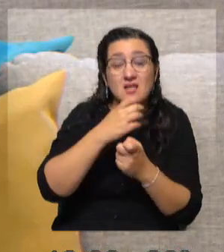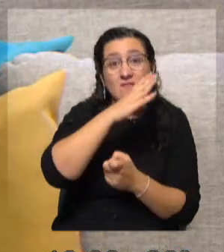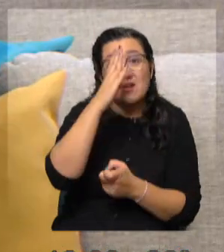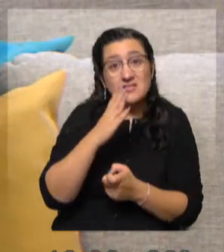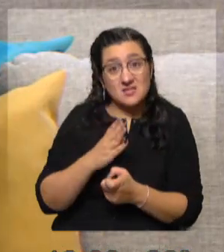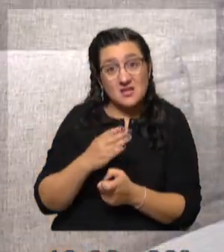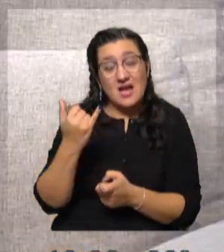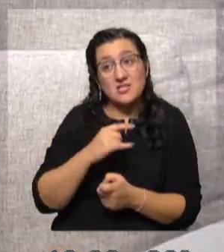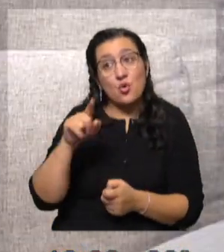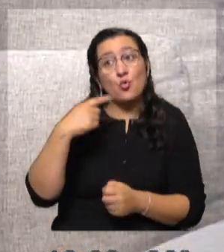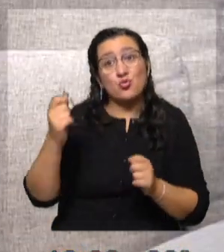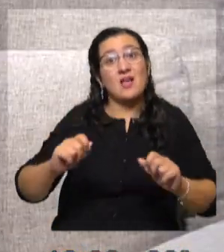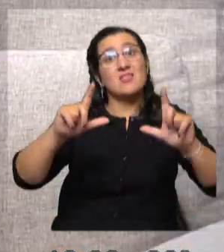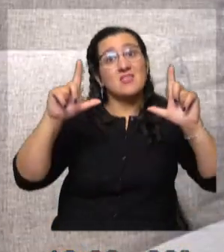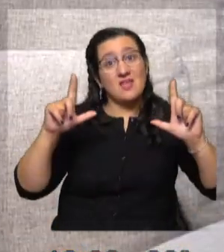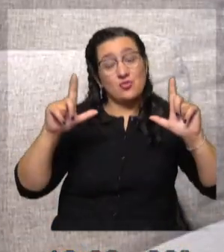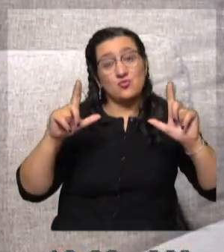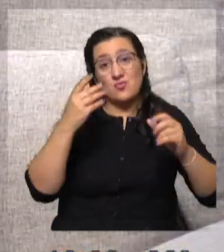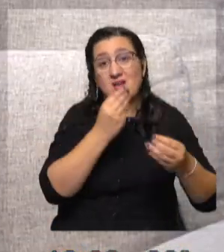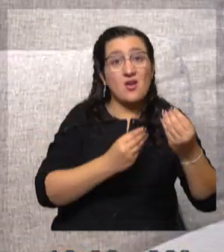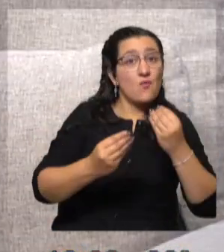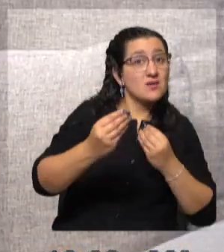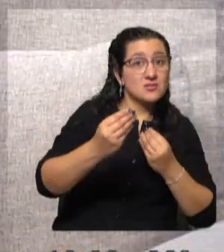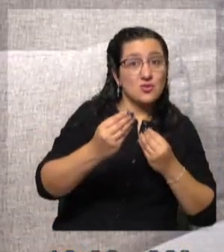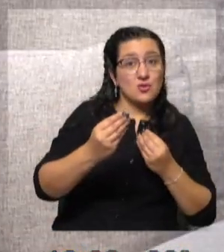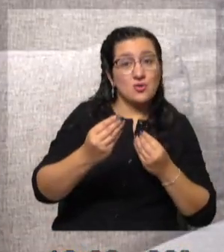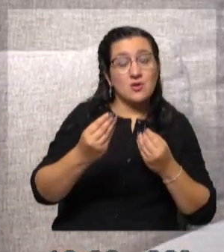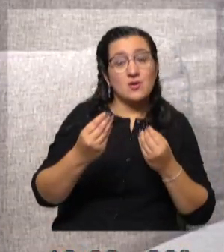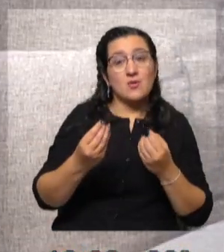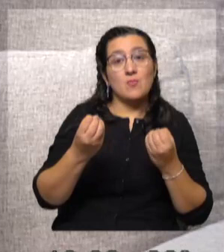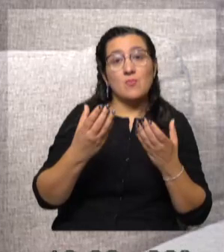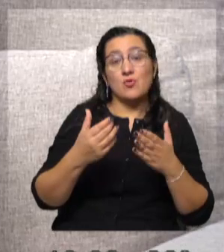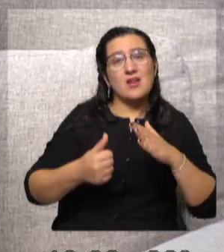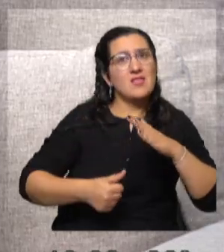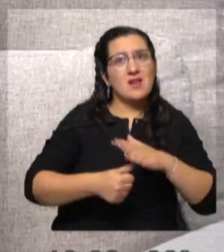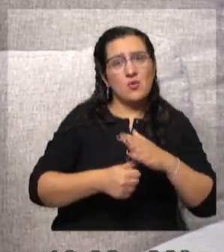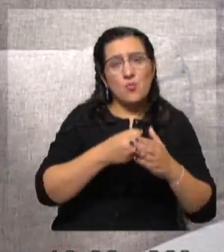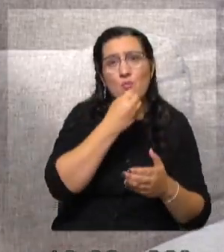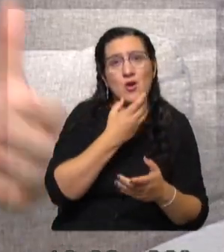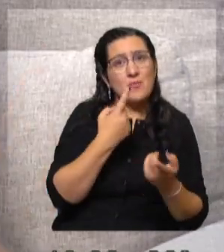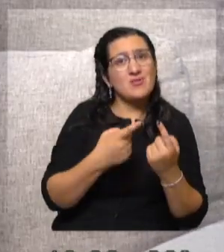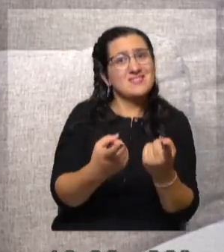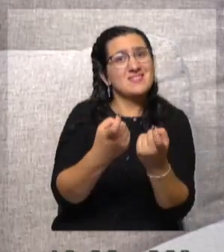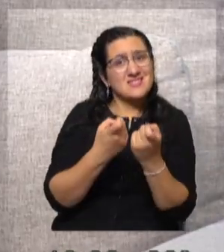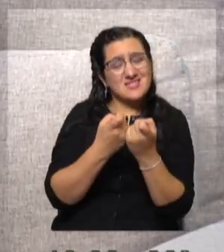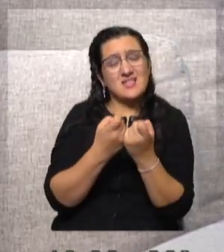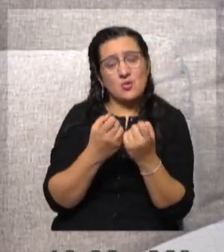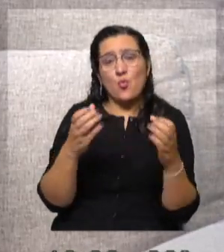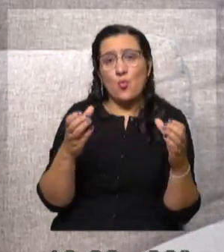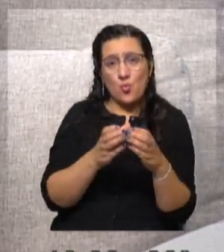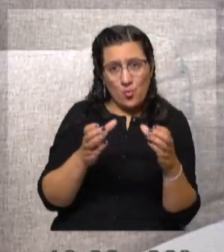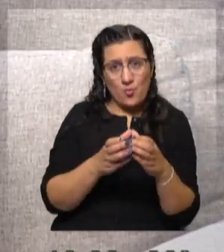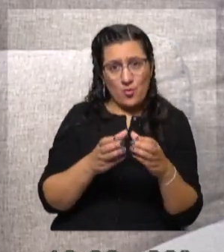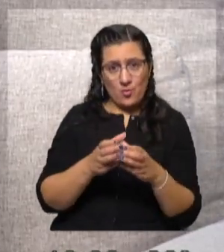también se dé una necesaria renovación de figura No a partir de liderazgos enormes pero que necesitan de un colectivo y